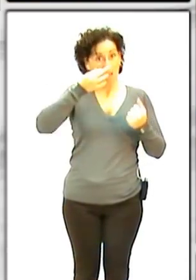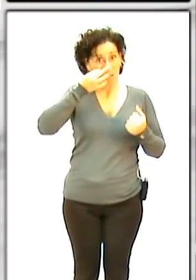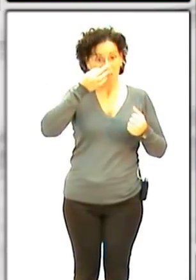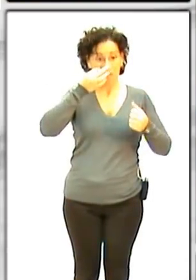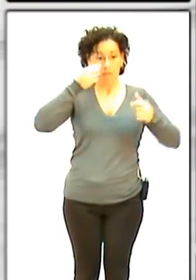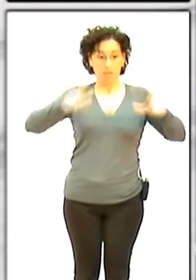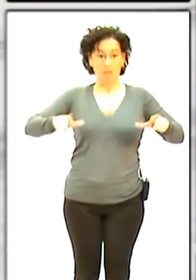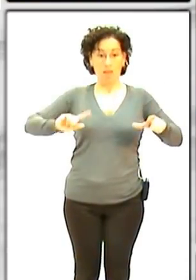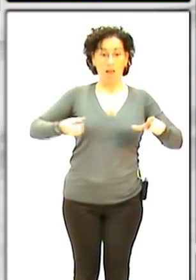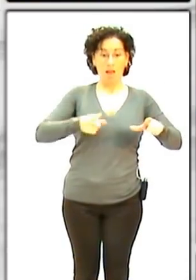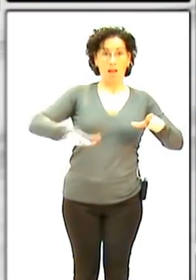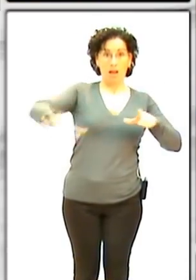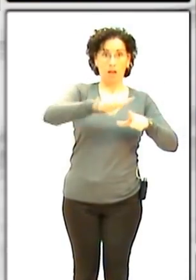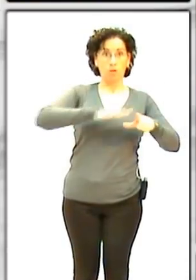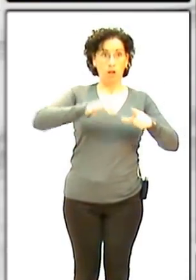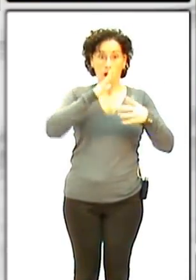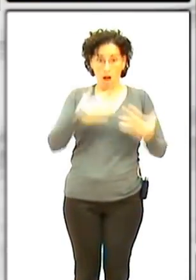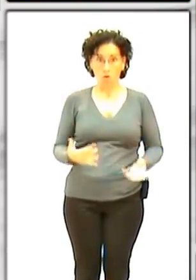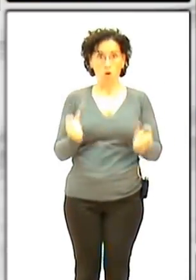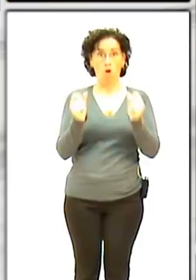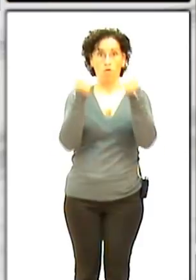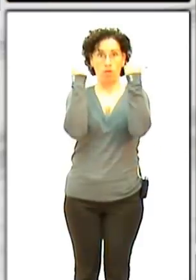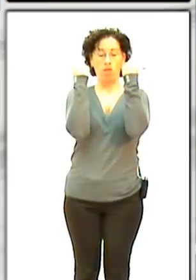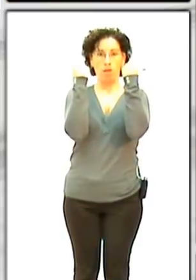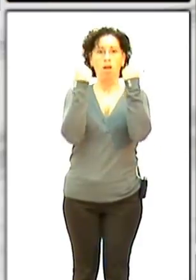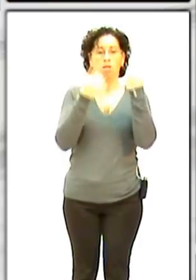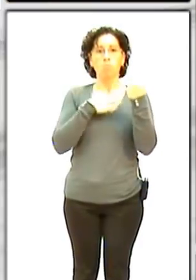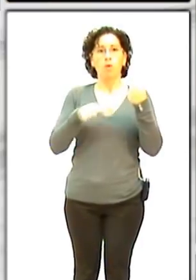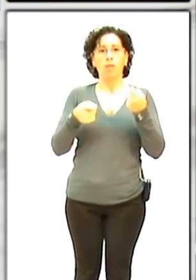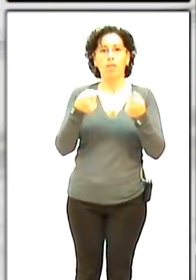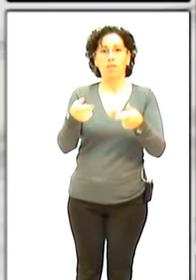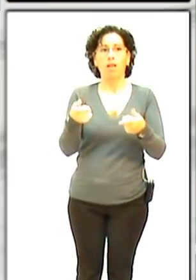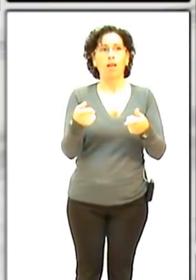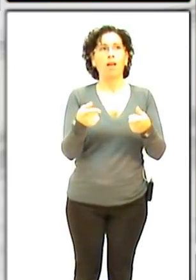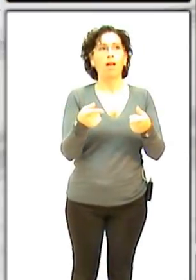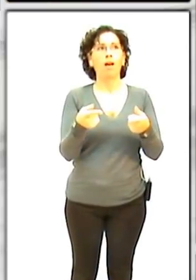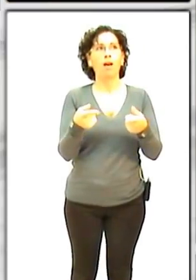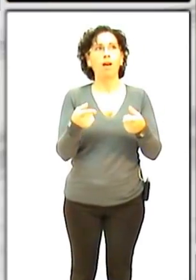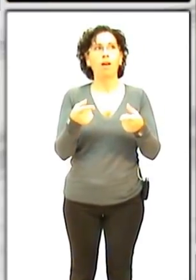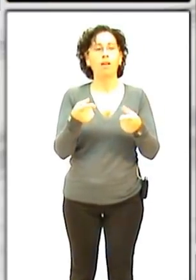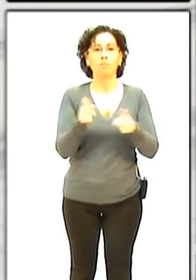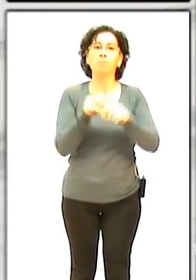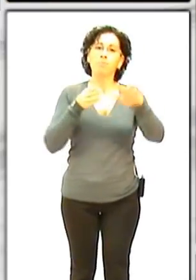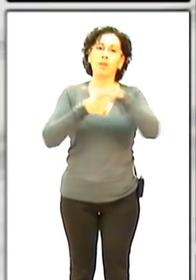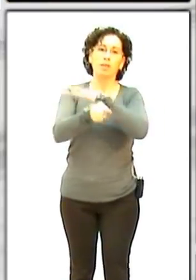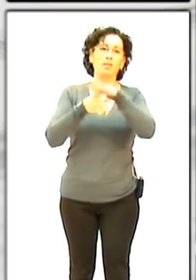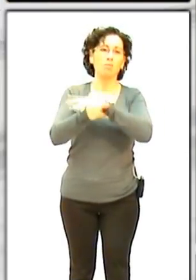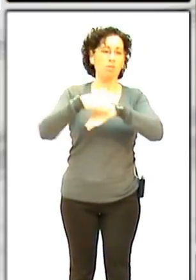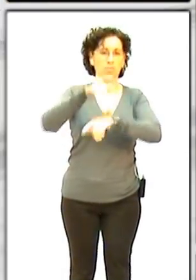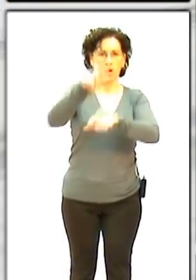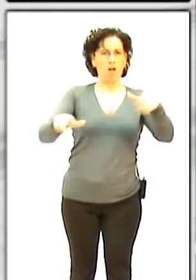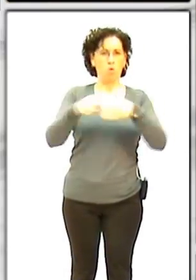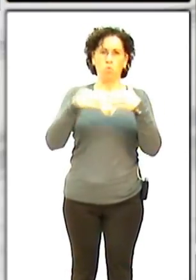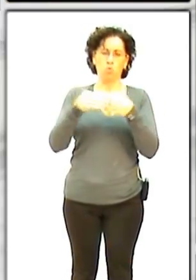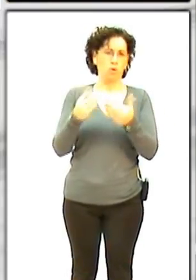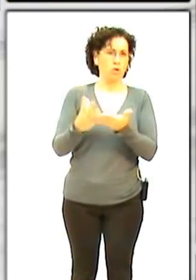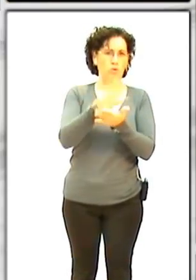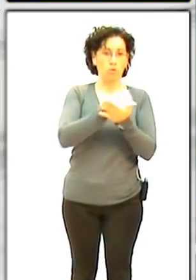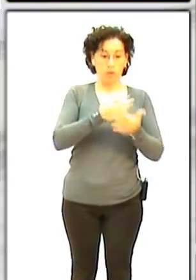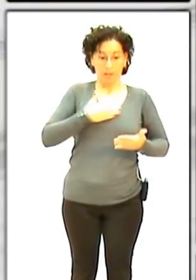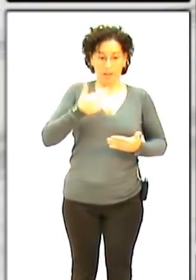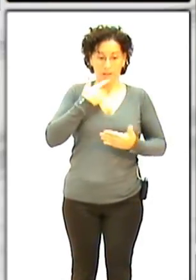la cartografía oficial se puede hacer accesible a todos los usuarios. Es decir, lo que es tan fácil